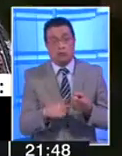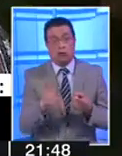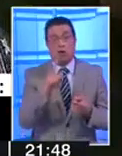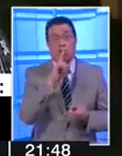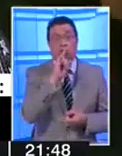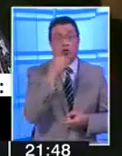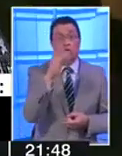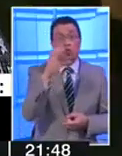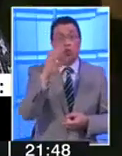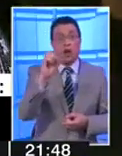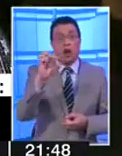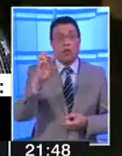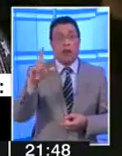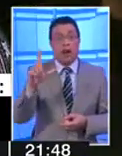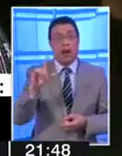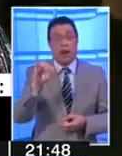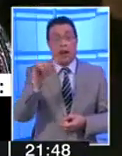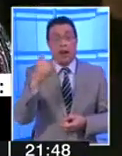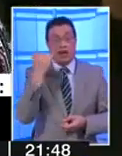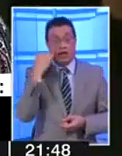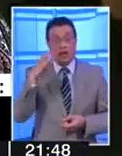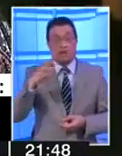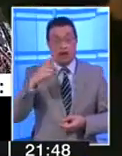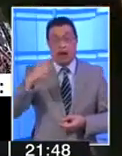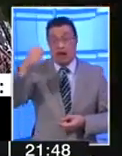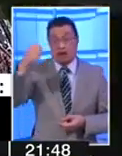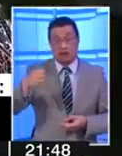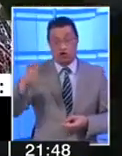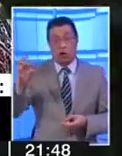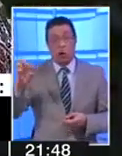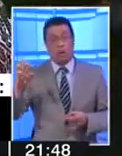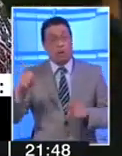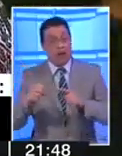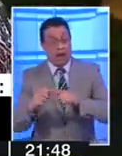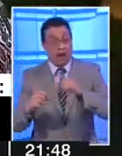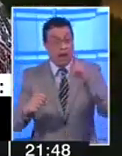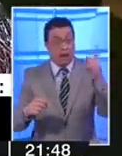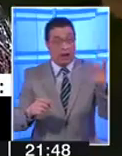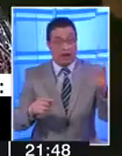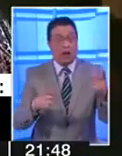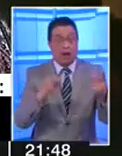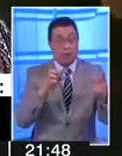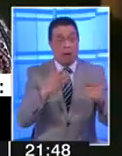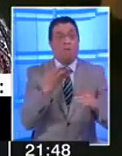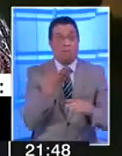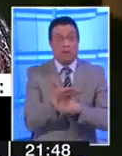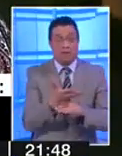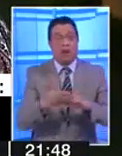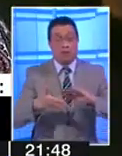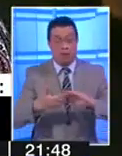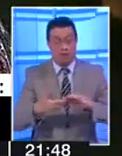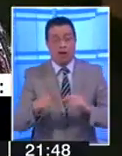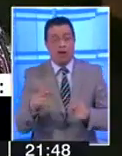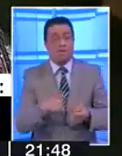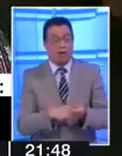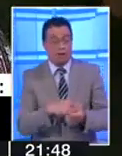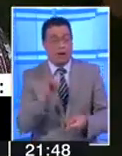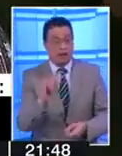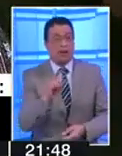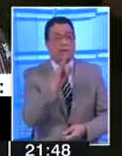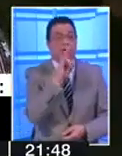Tucapel Jiménez, por ejemplo, ¿no es verdad? El asesino de su padre pidió perdón a su familia y a